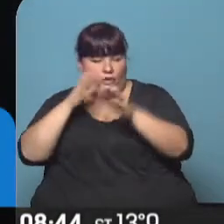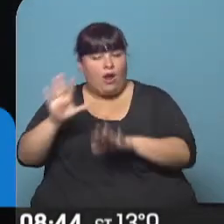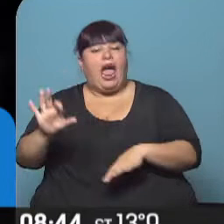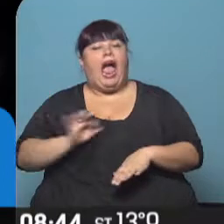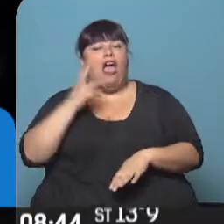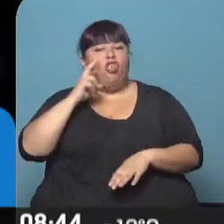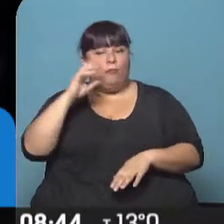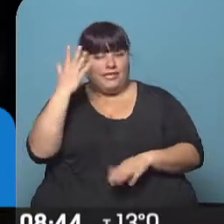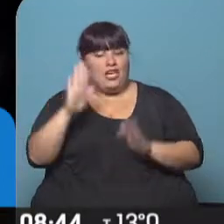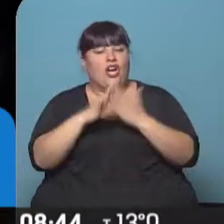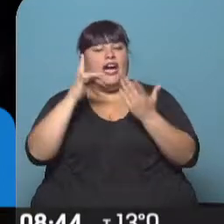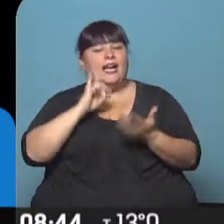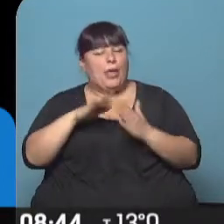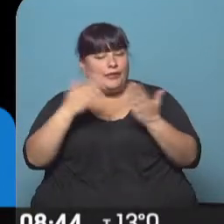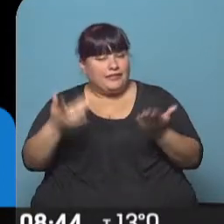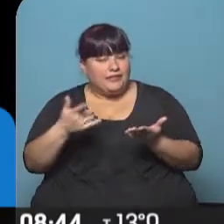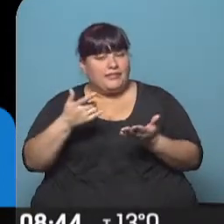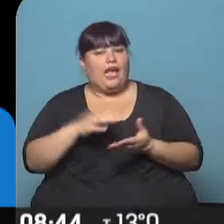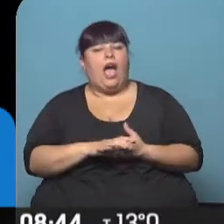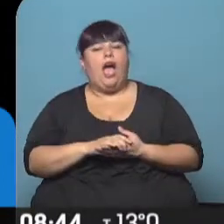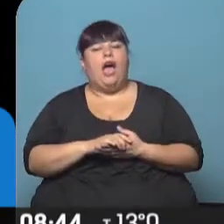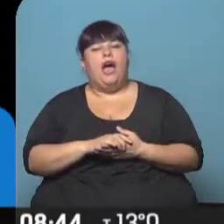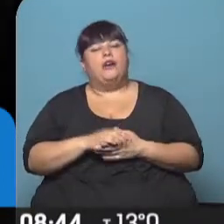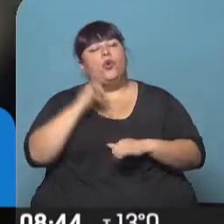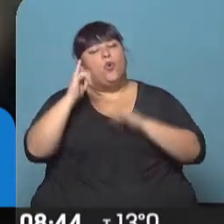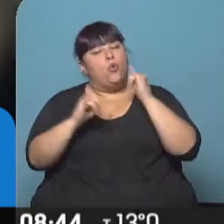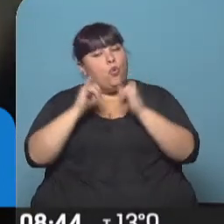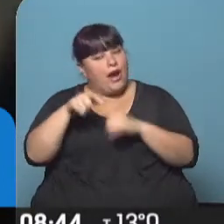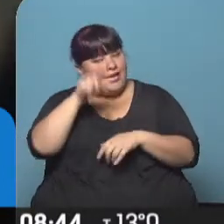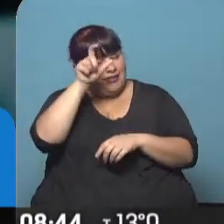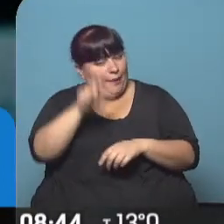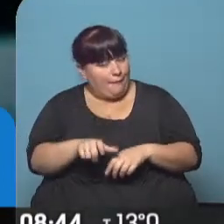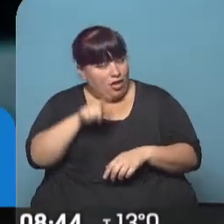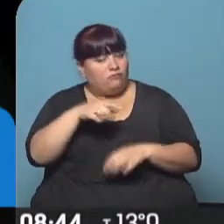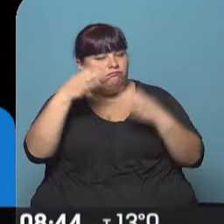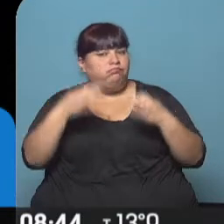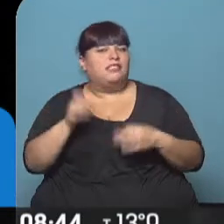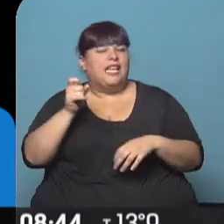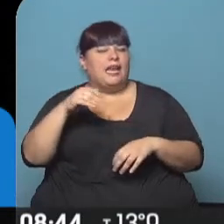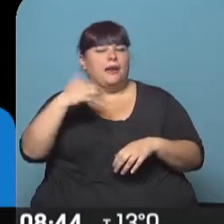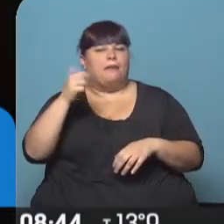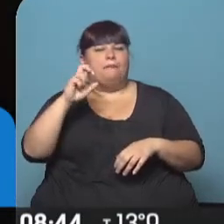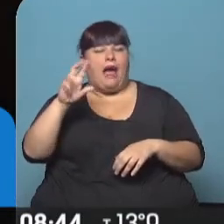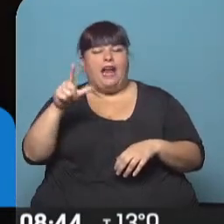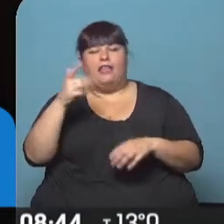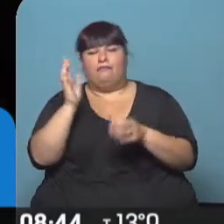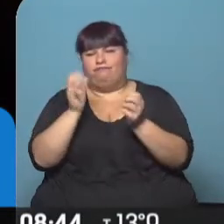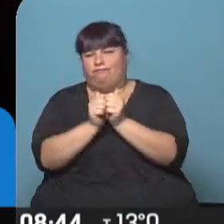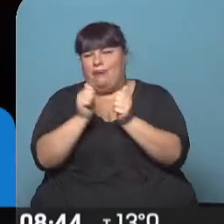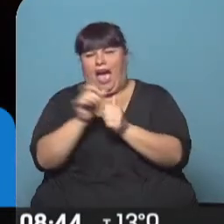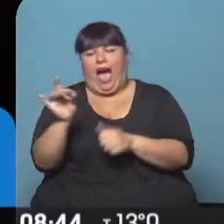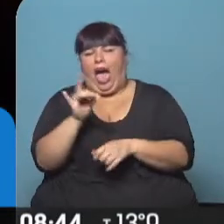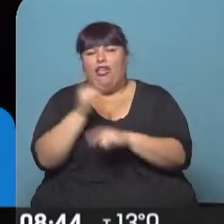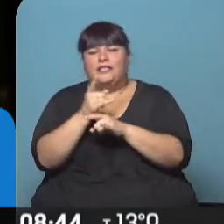año 2005 la revista Vanity Fair cuenta que esa persona era ni más ni menos que Mark Felt, mano derecha